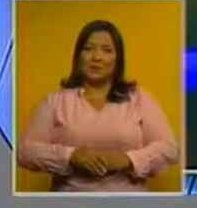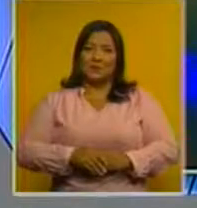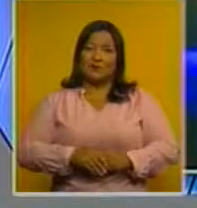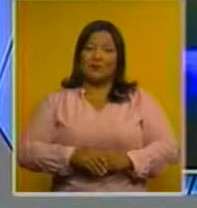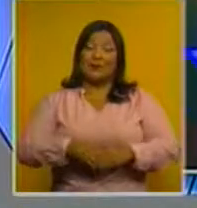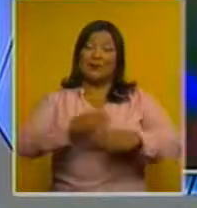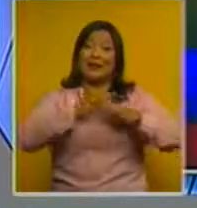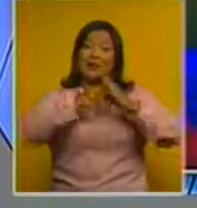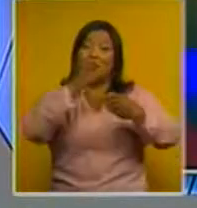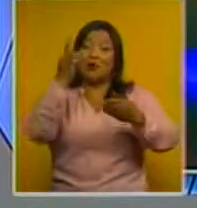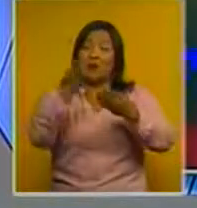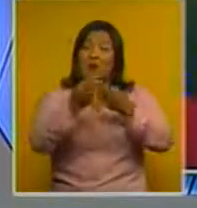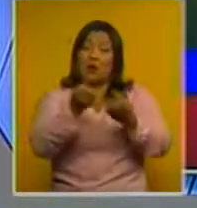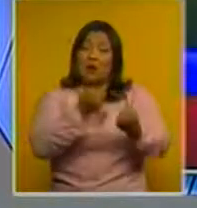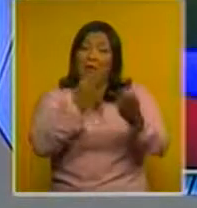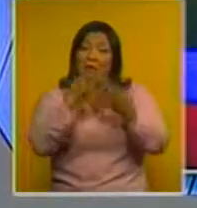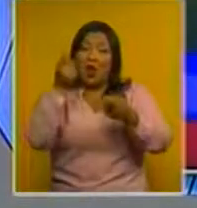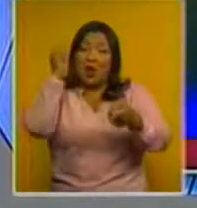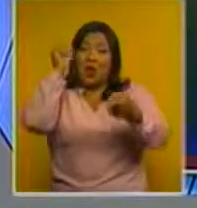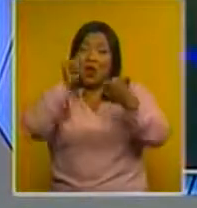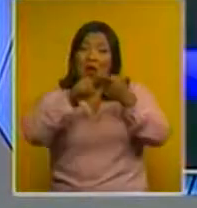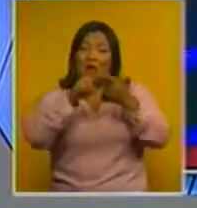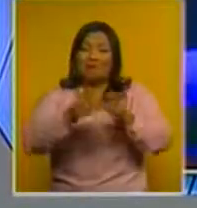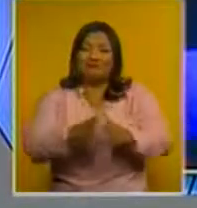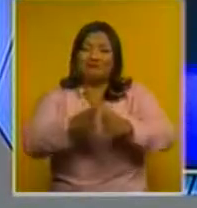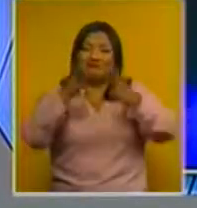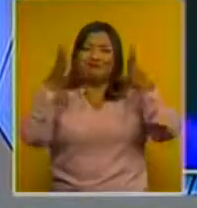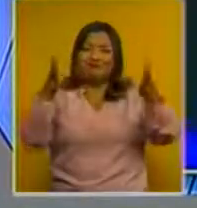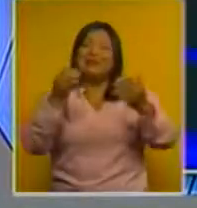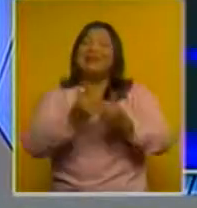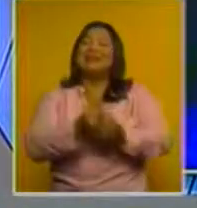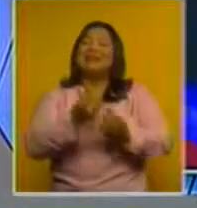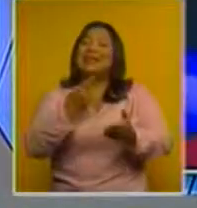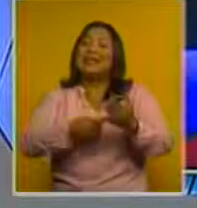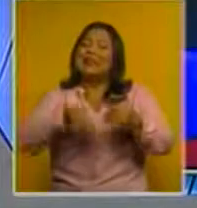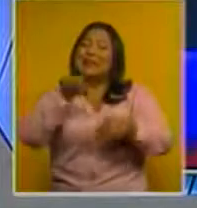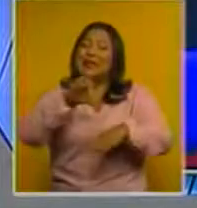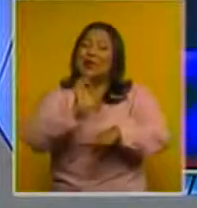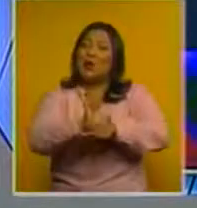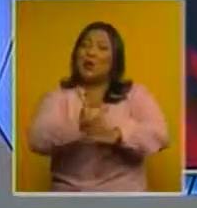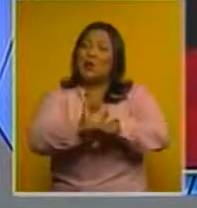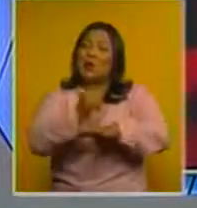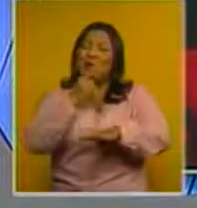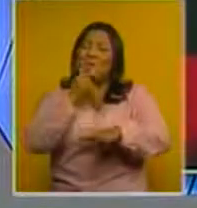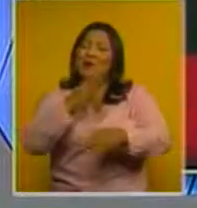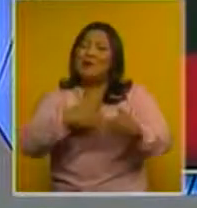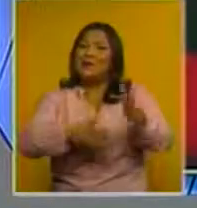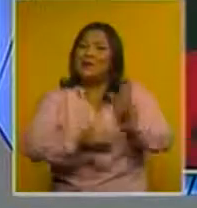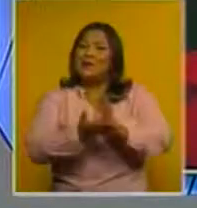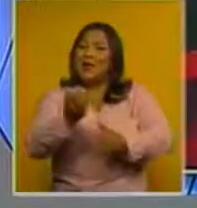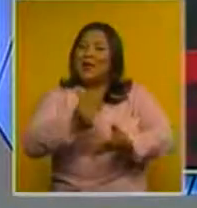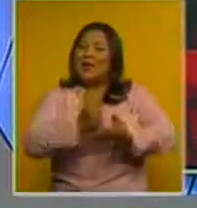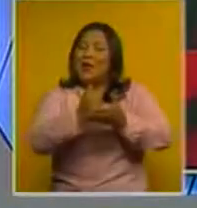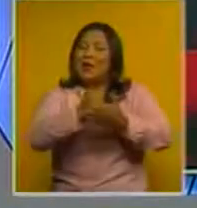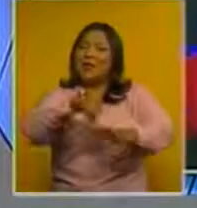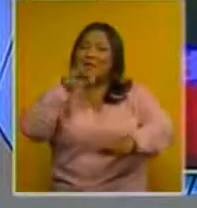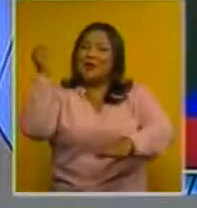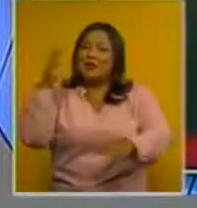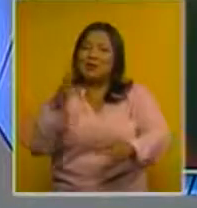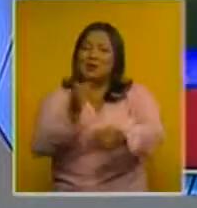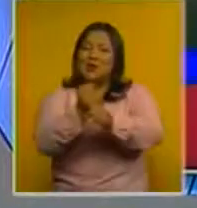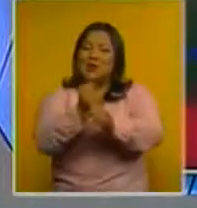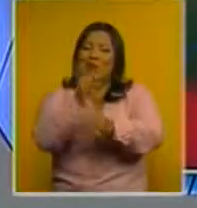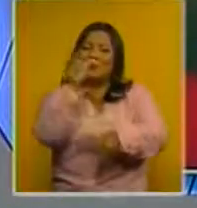Y la Defensoría del Pueblo señaló estar de acuerdo con esta ampliación del estado de emergencia aquí en Ecuador, pues esto contribuirá a proteger los derechos y seguridad de